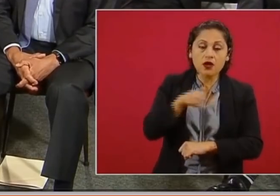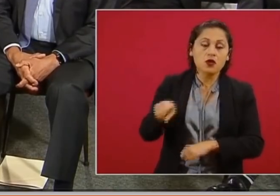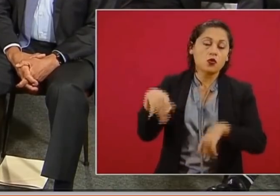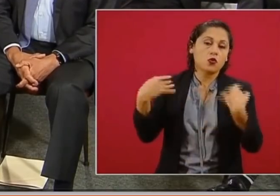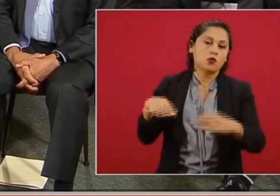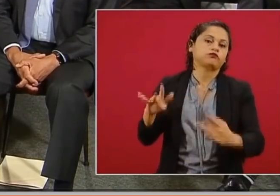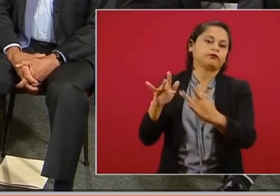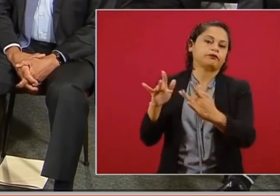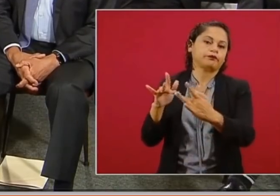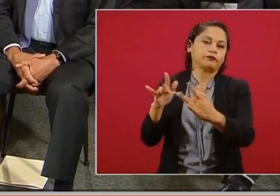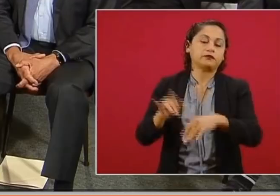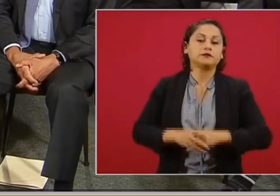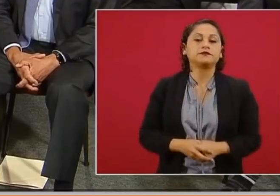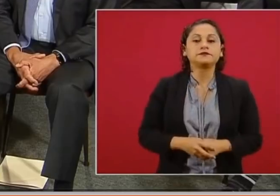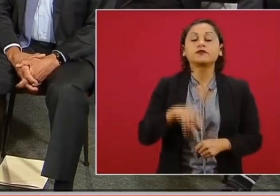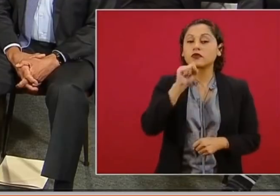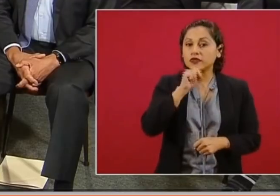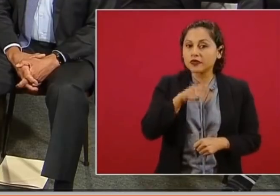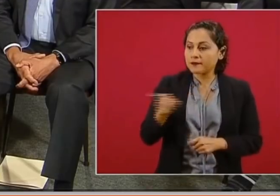Está con nosotros quien